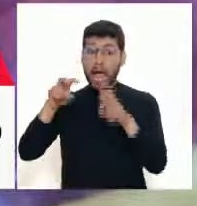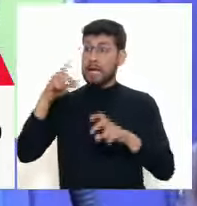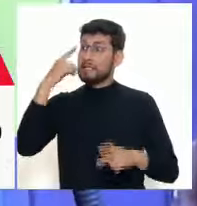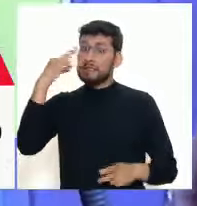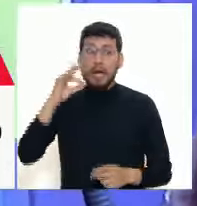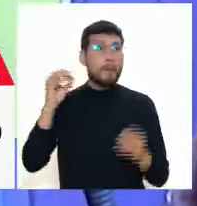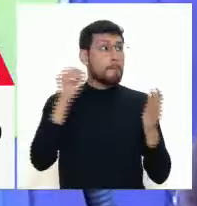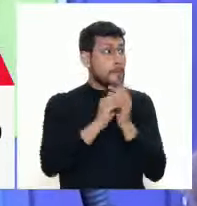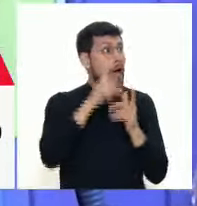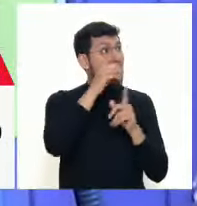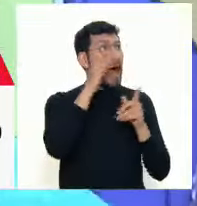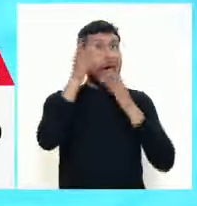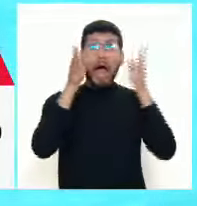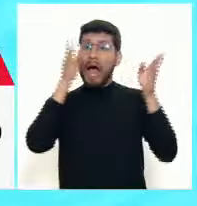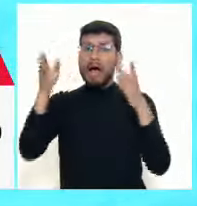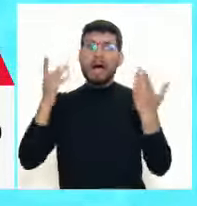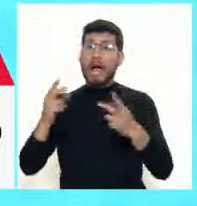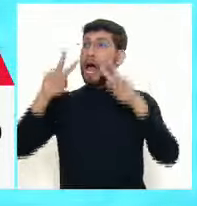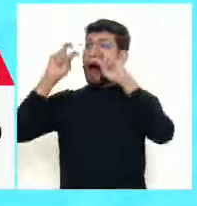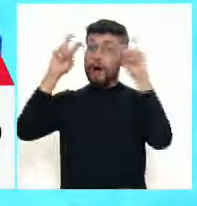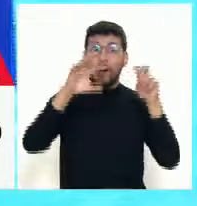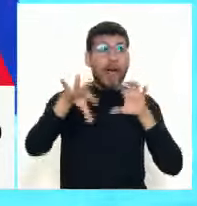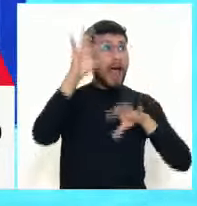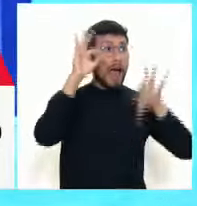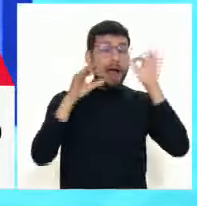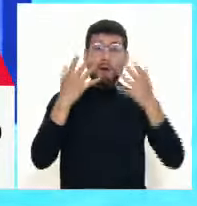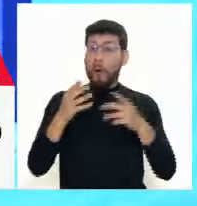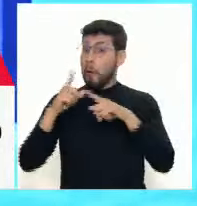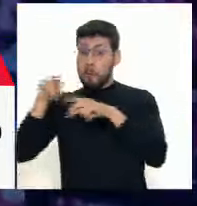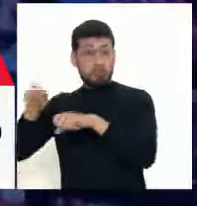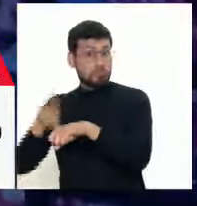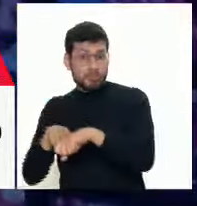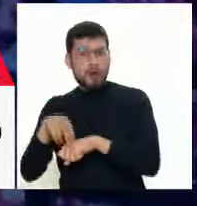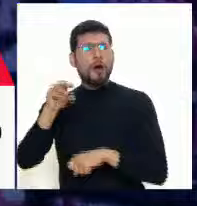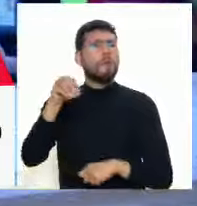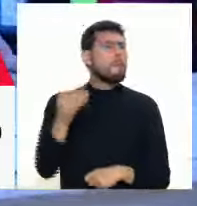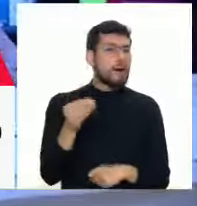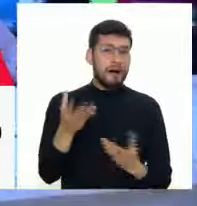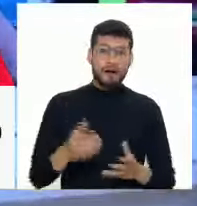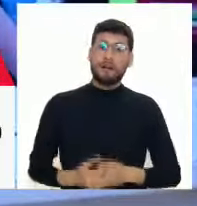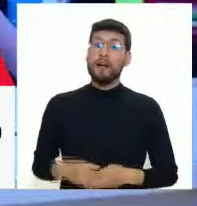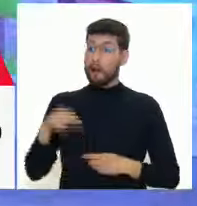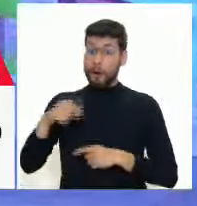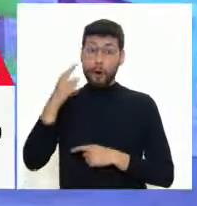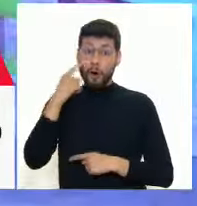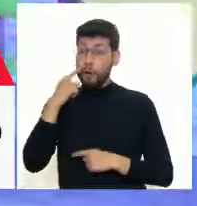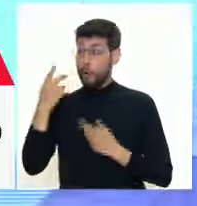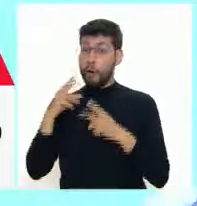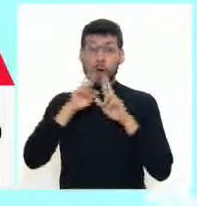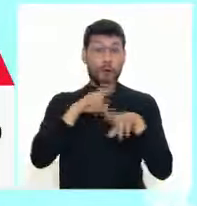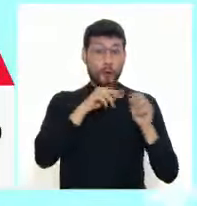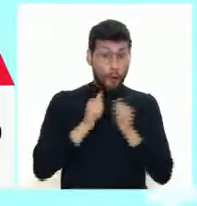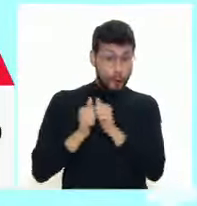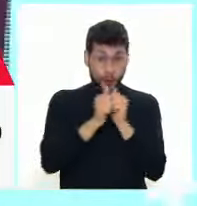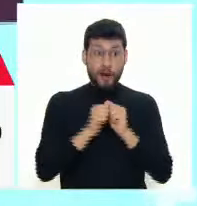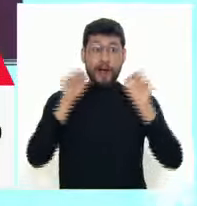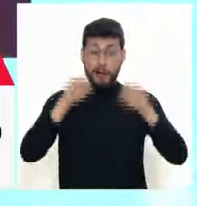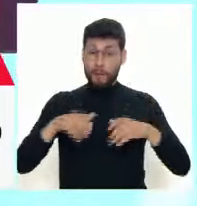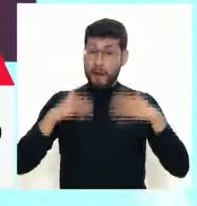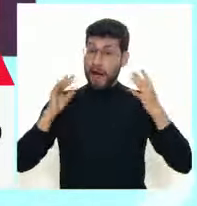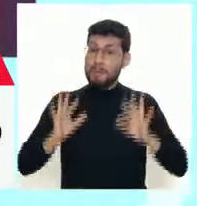Siempre más allá, descubrir lo increíble en lo cotidiano, porque cuando buscamos respuestas juntos, creamos